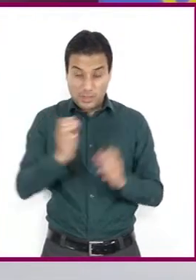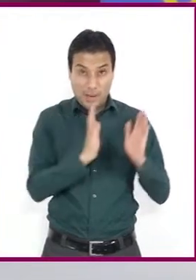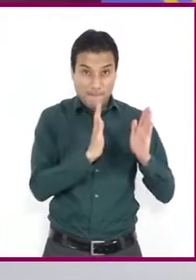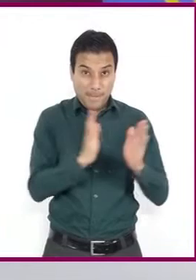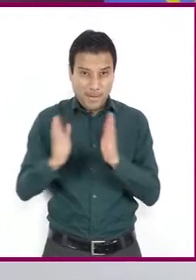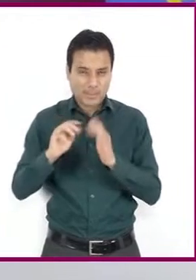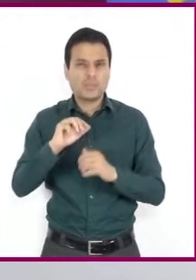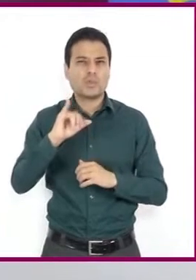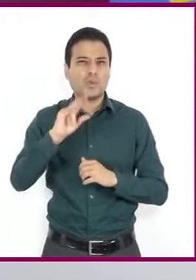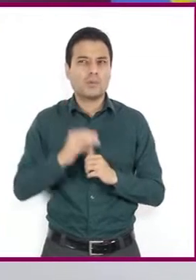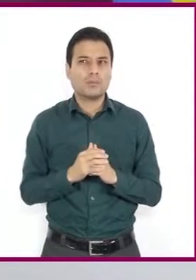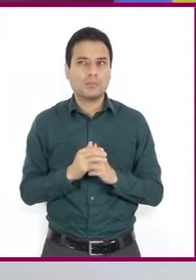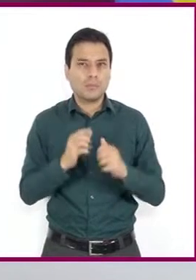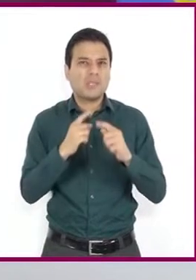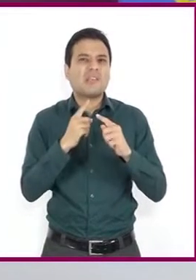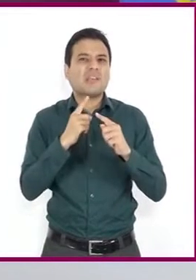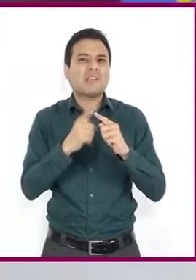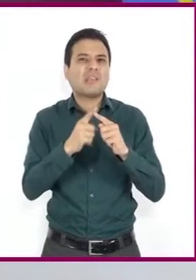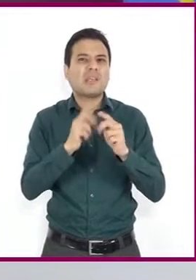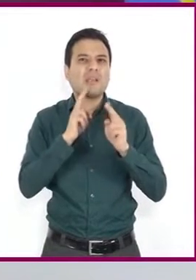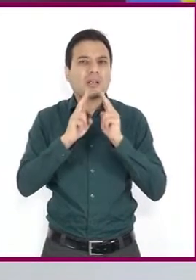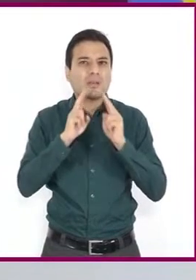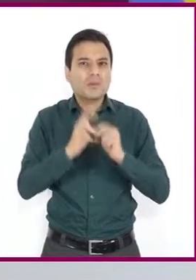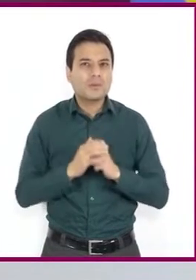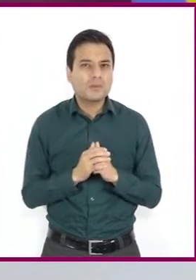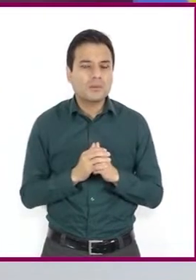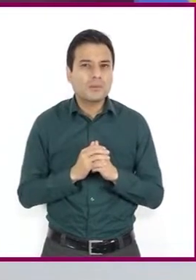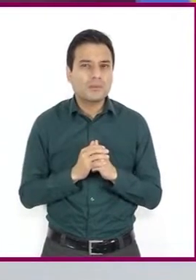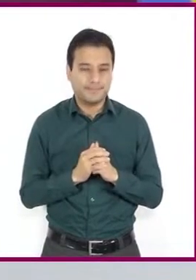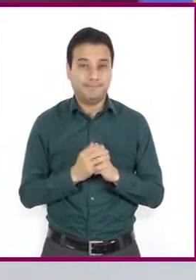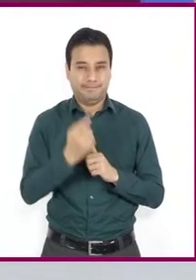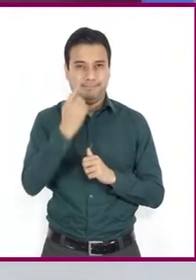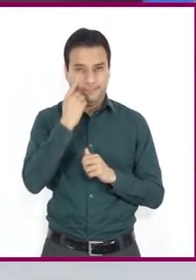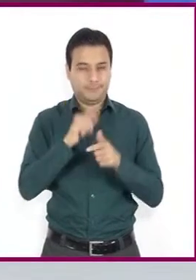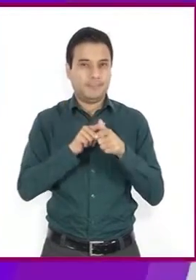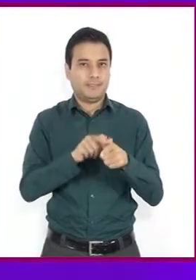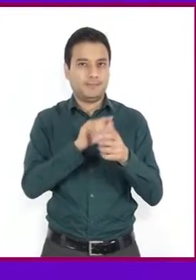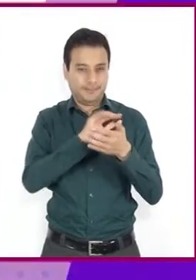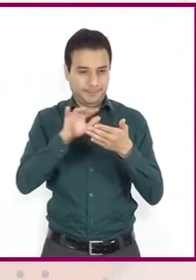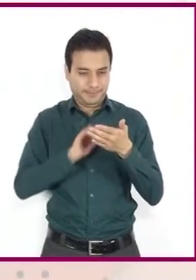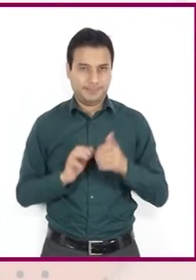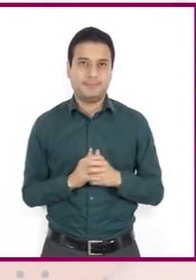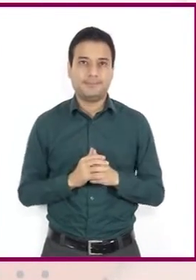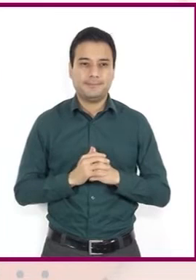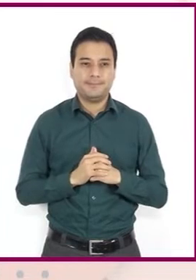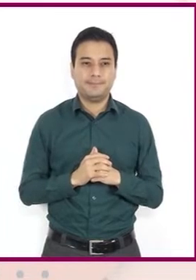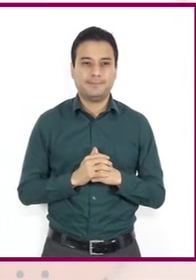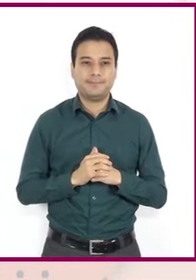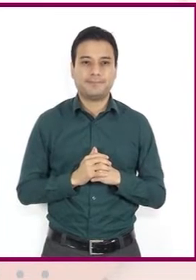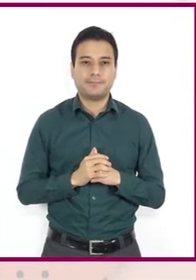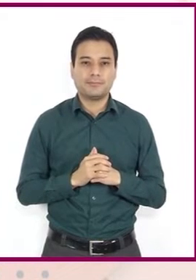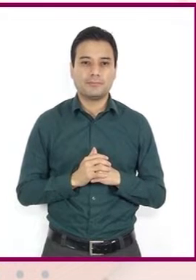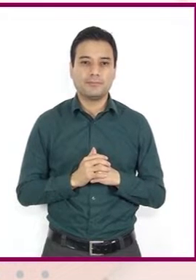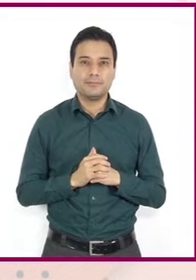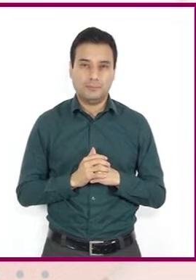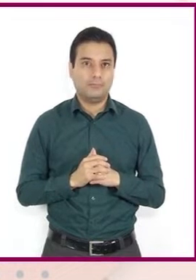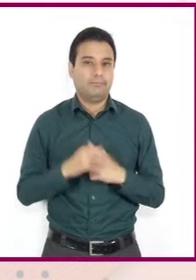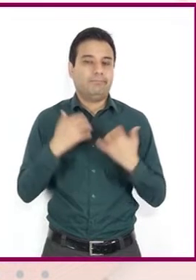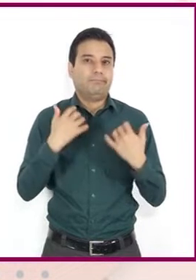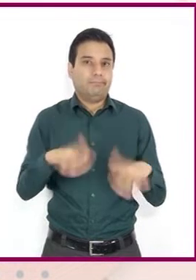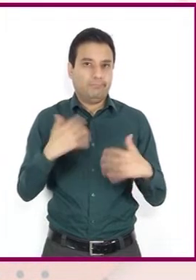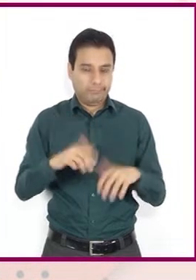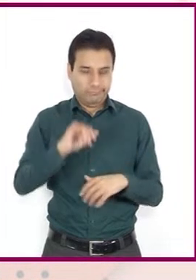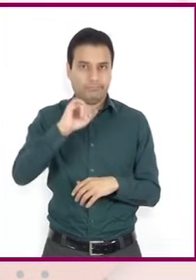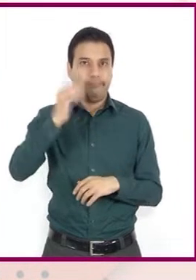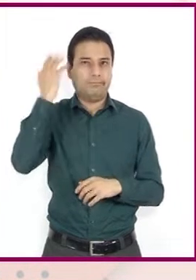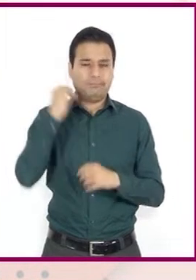¿Quién está contando la historia? Veamos, continuemos con la lectura. Sé que fue casi atroz mientras